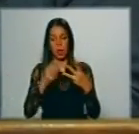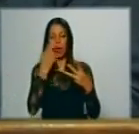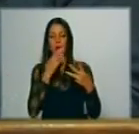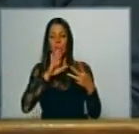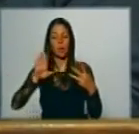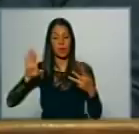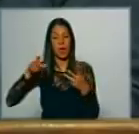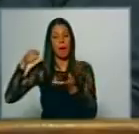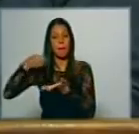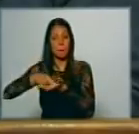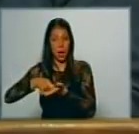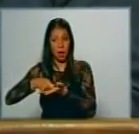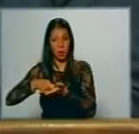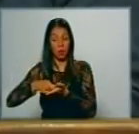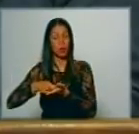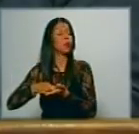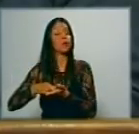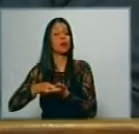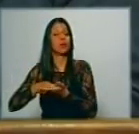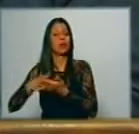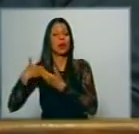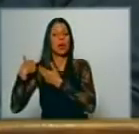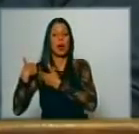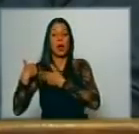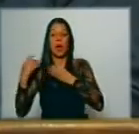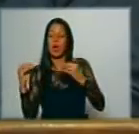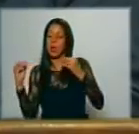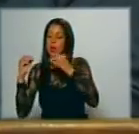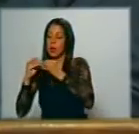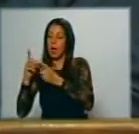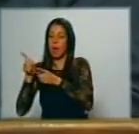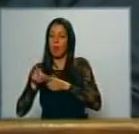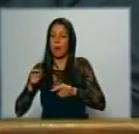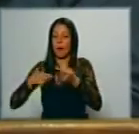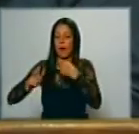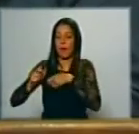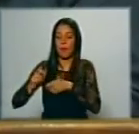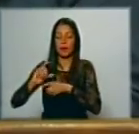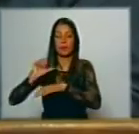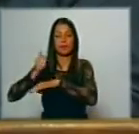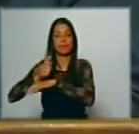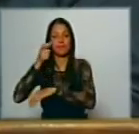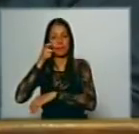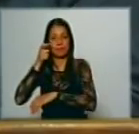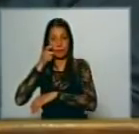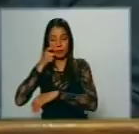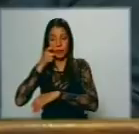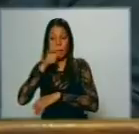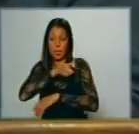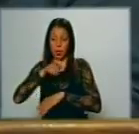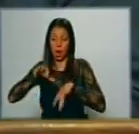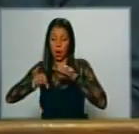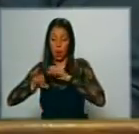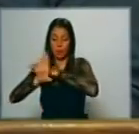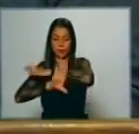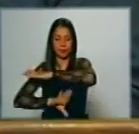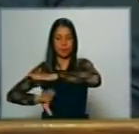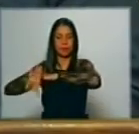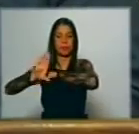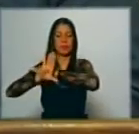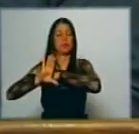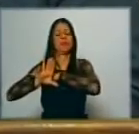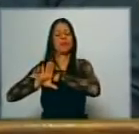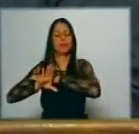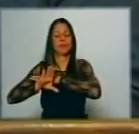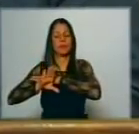y pagos con cargo al presupuesto de la Superintendencia Nacional para la Defensa de los Derechos